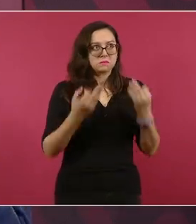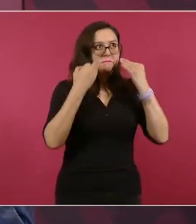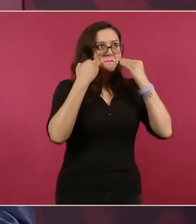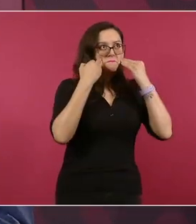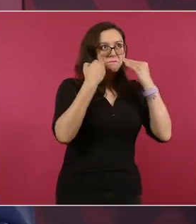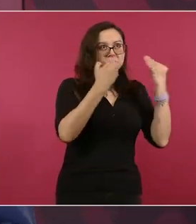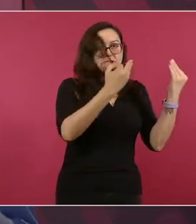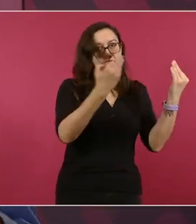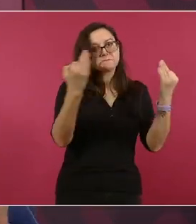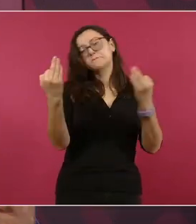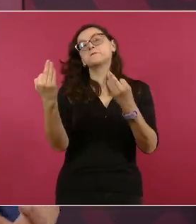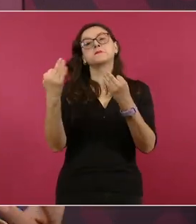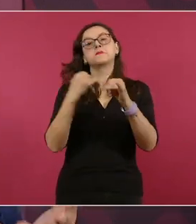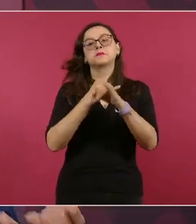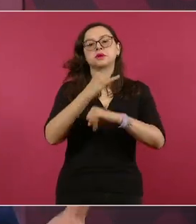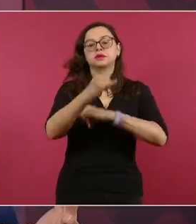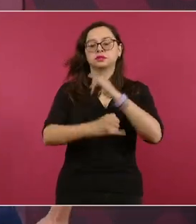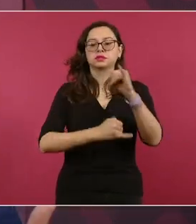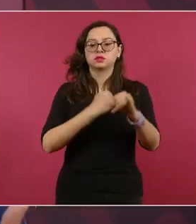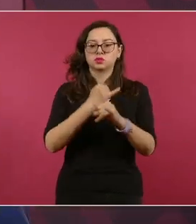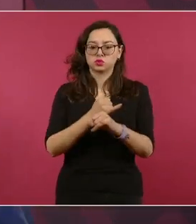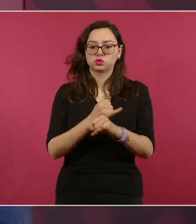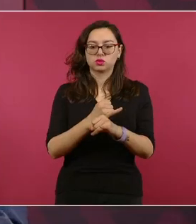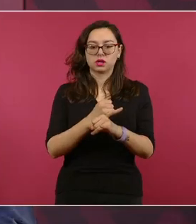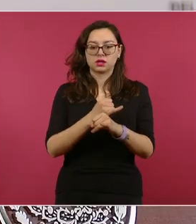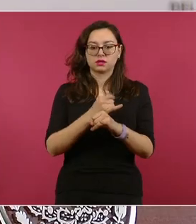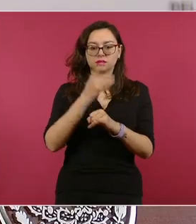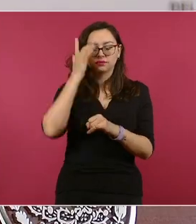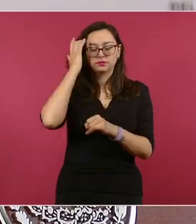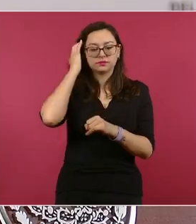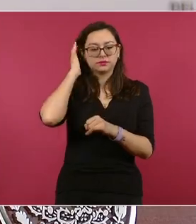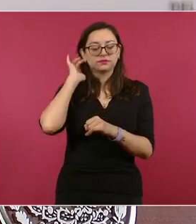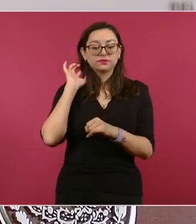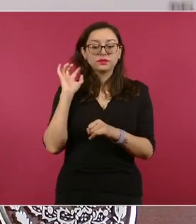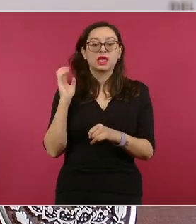que México, como se está haciendo, encabece